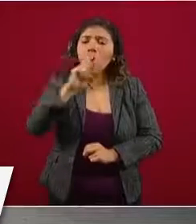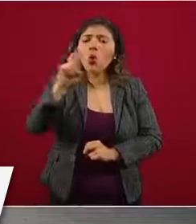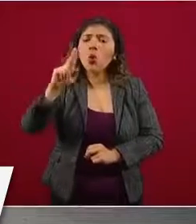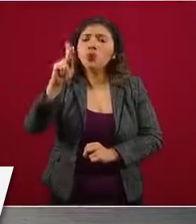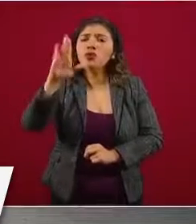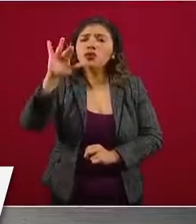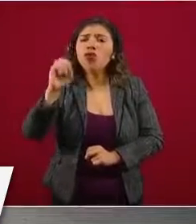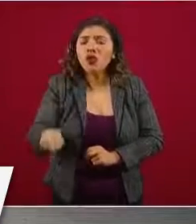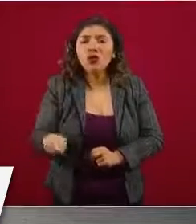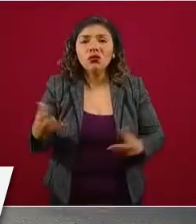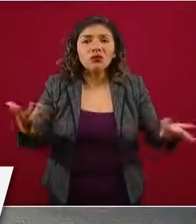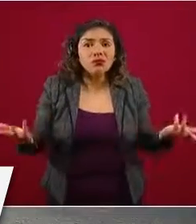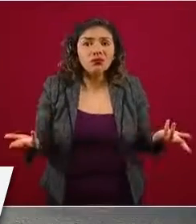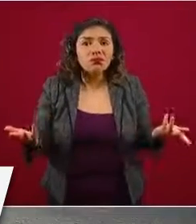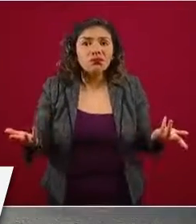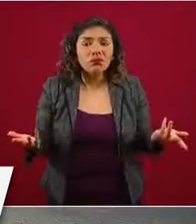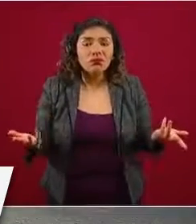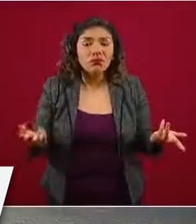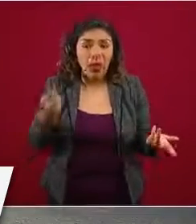caso,